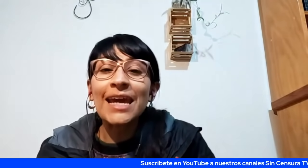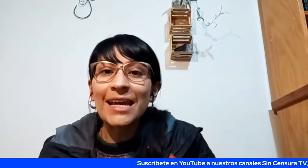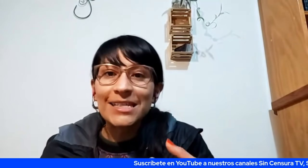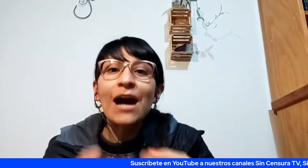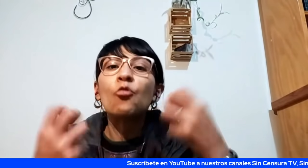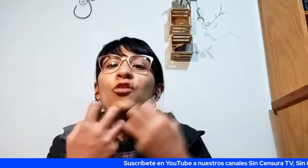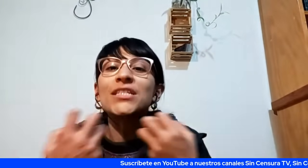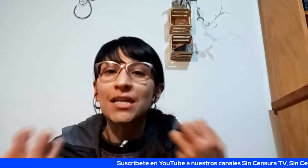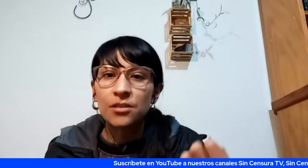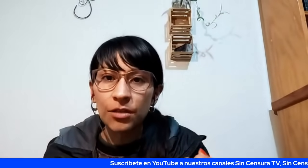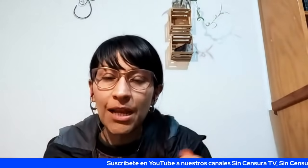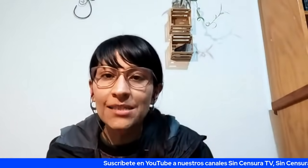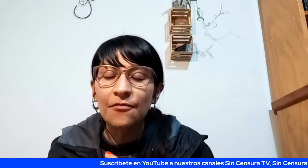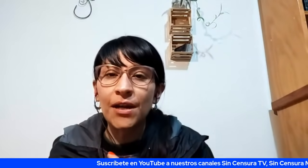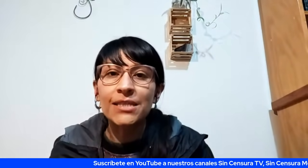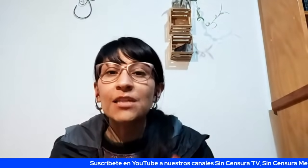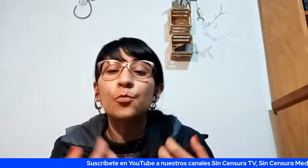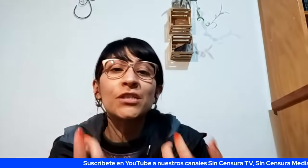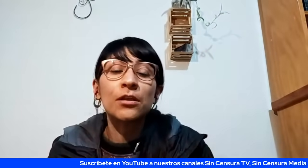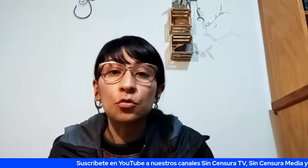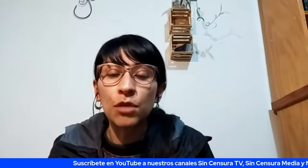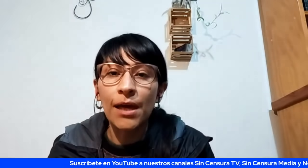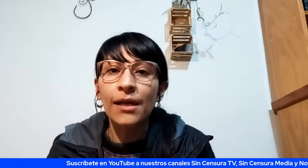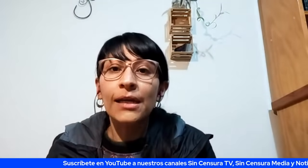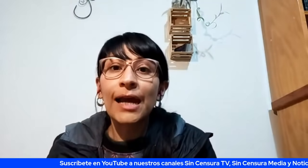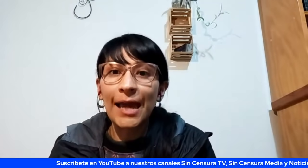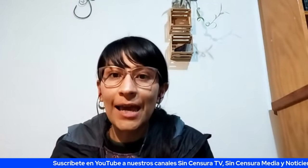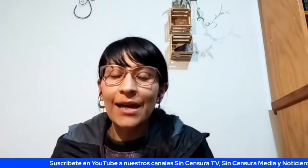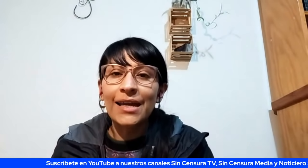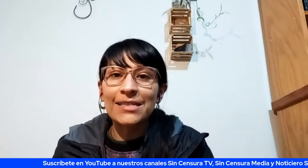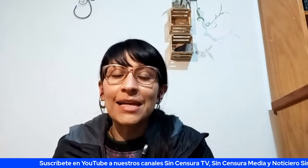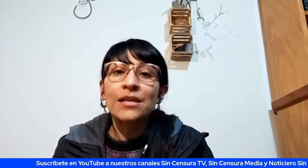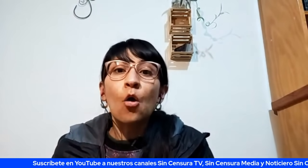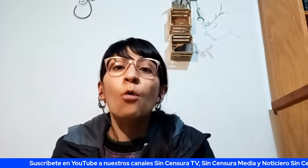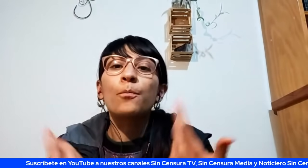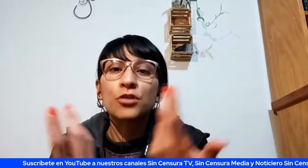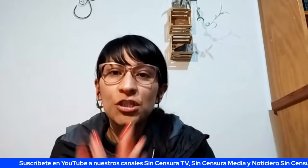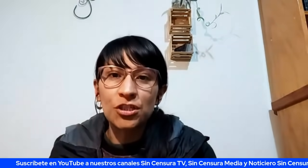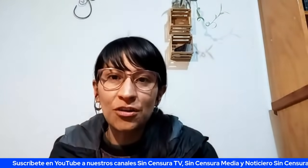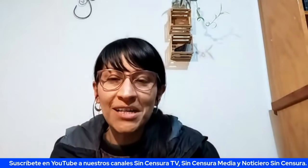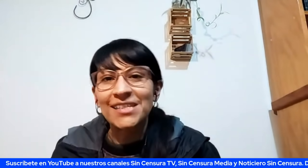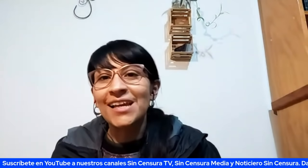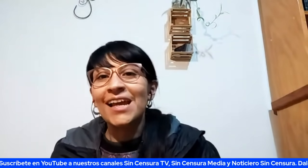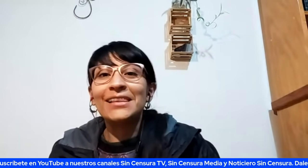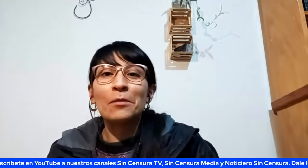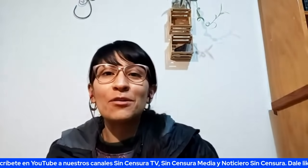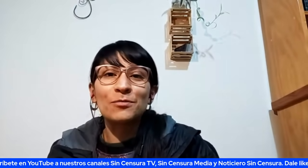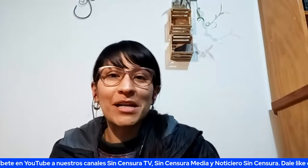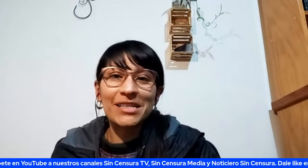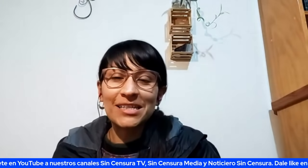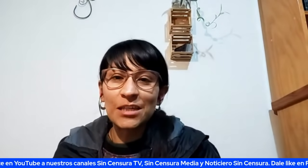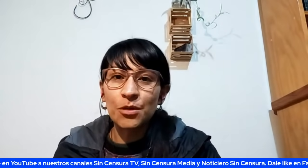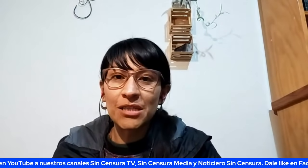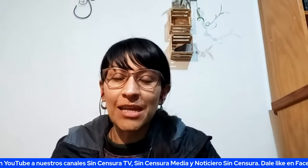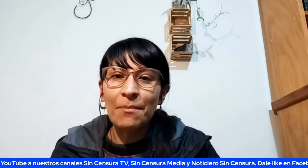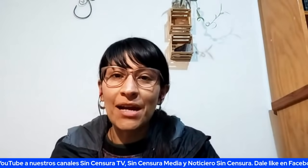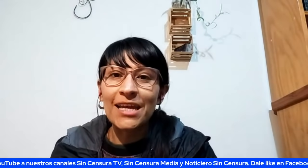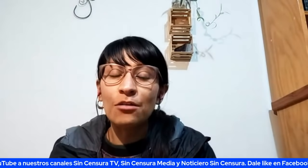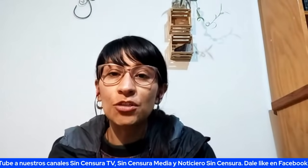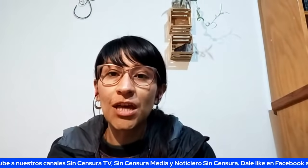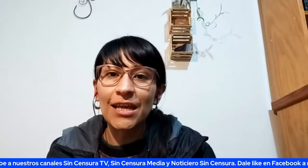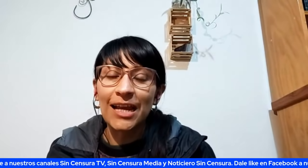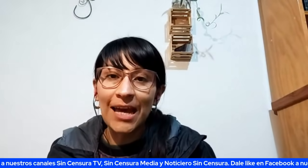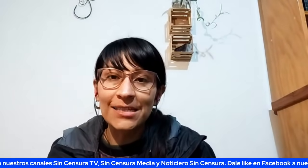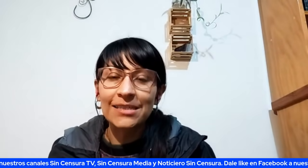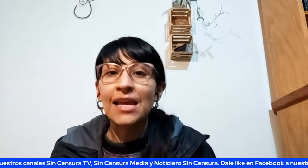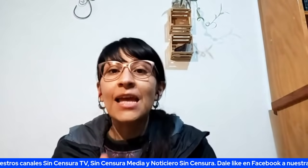neoliberal y que esa agudización de las diferencias, pues sin duda, crea estas oposiciones. En términos marxistas, pues le